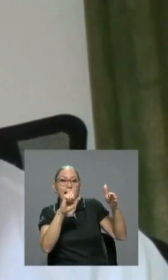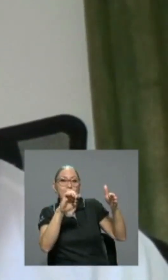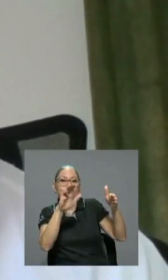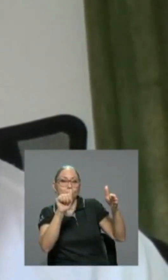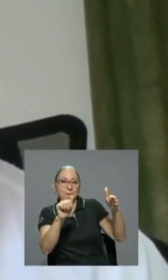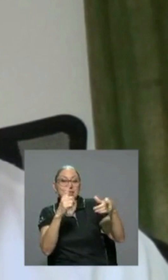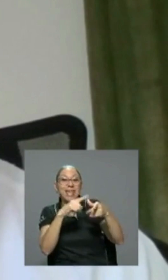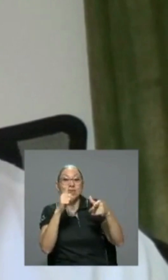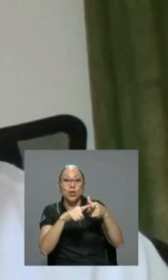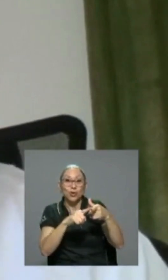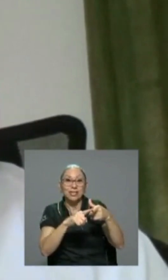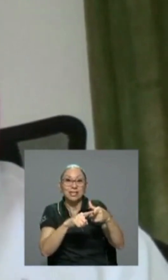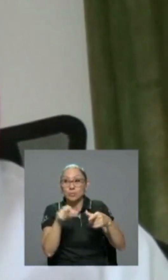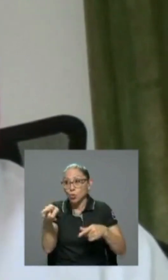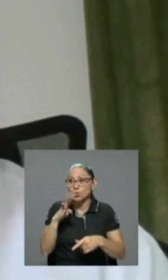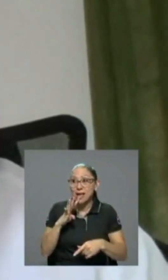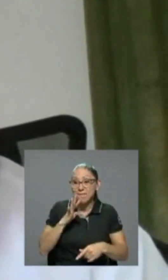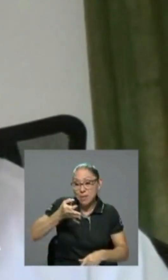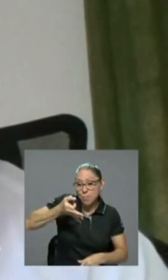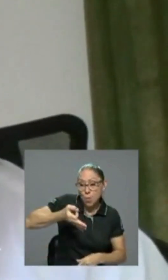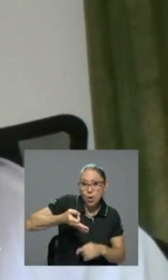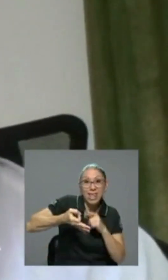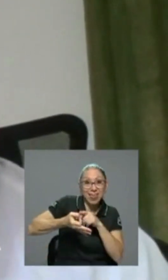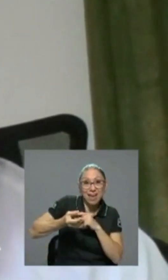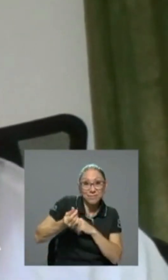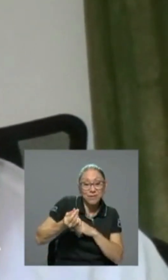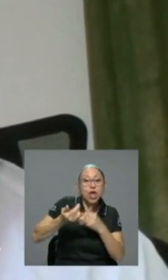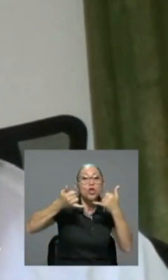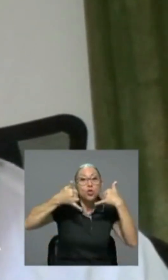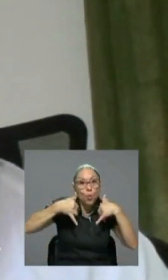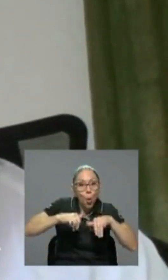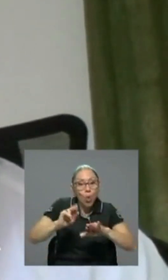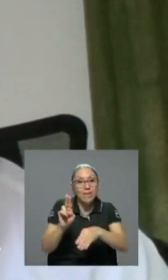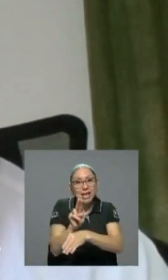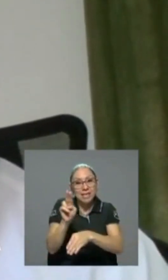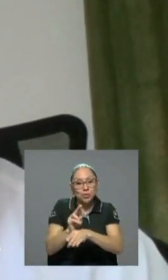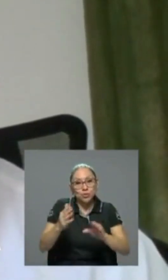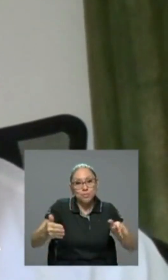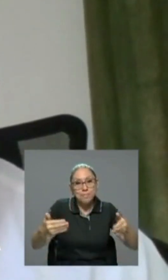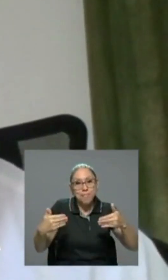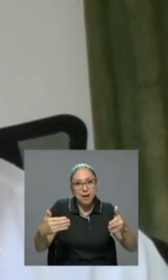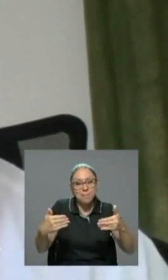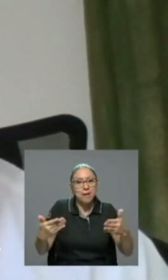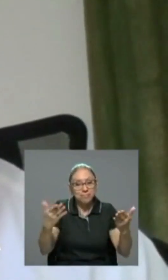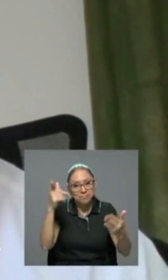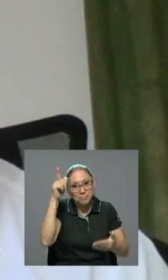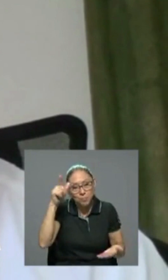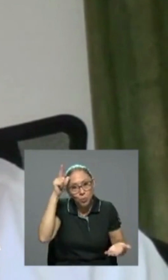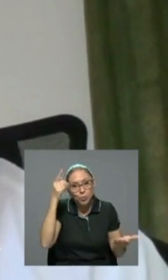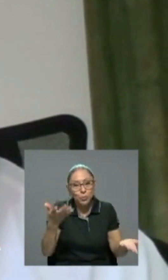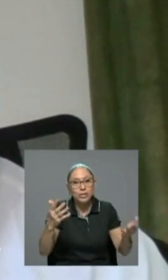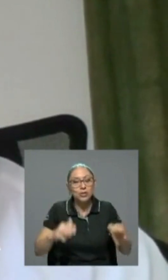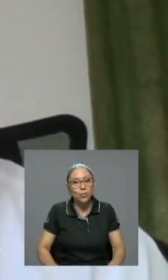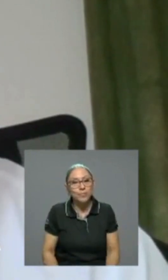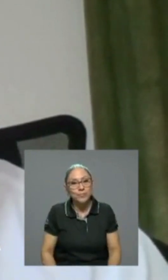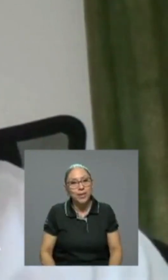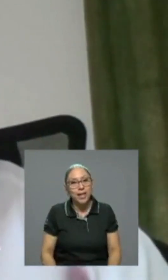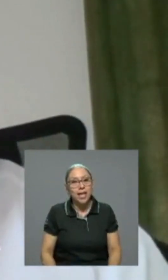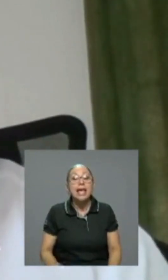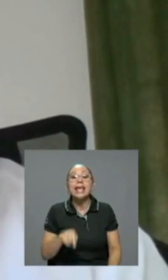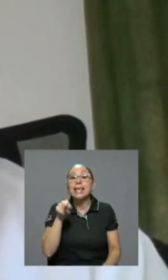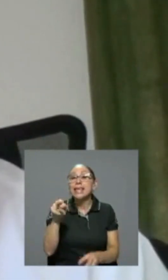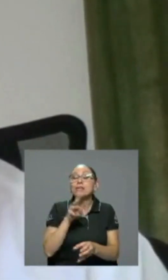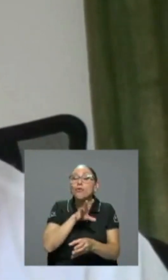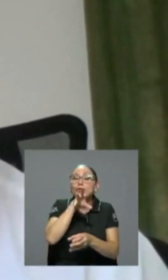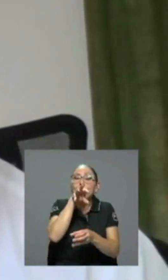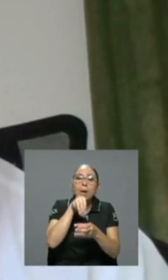pues esa moneda de la que usted habla todavía es de curso en Panamá, por supuesto. Entonces, y forma parte de